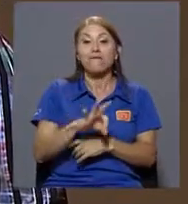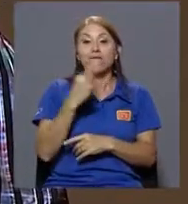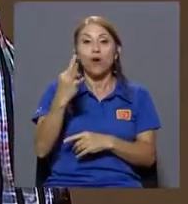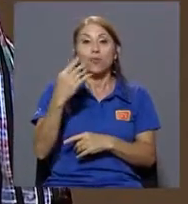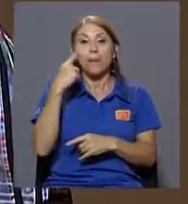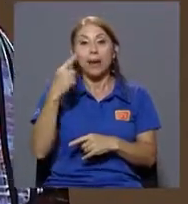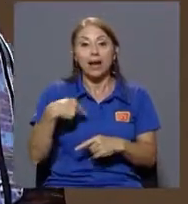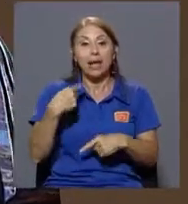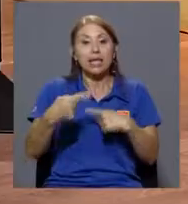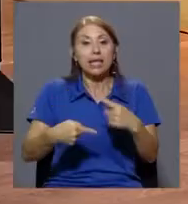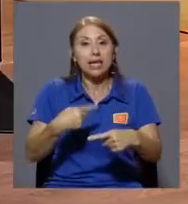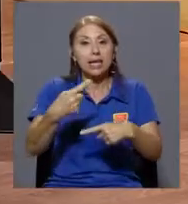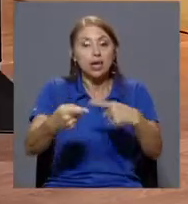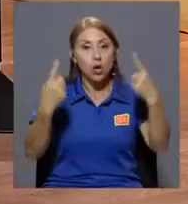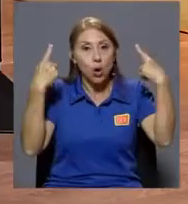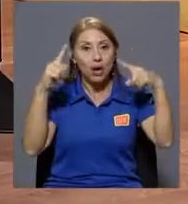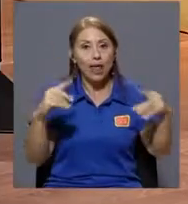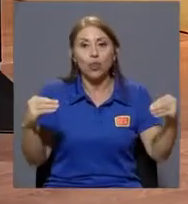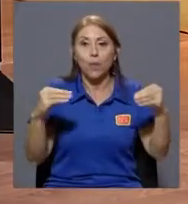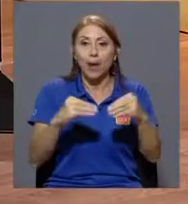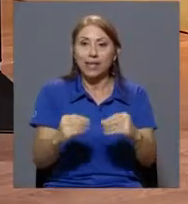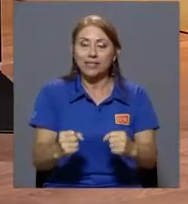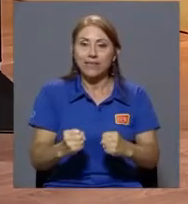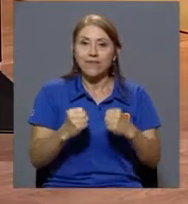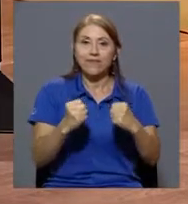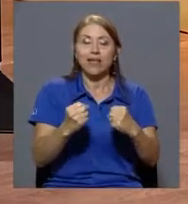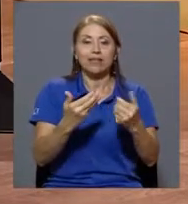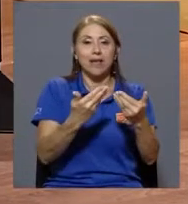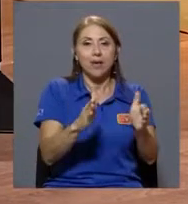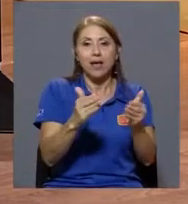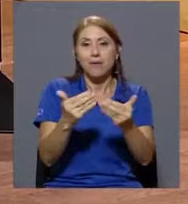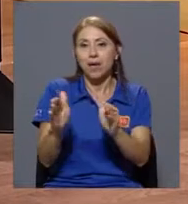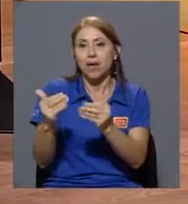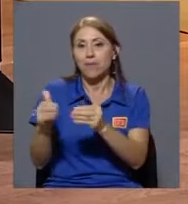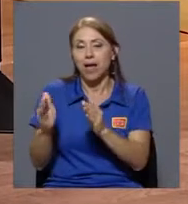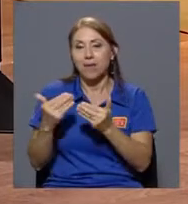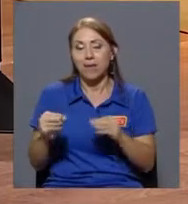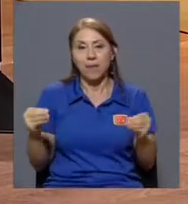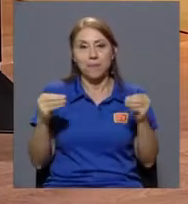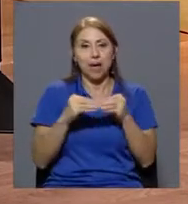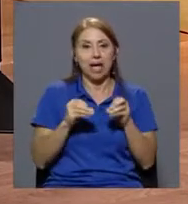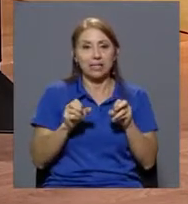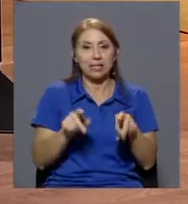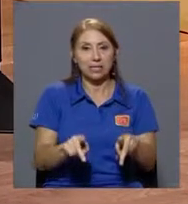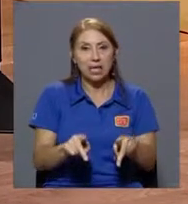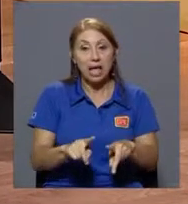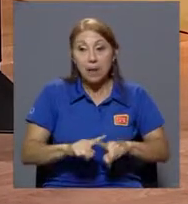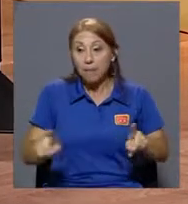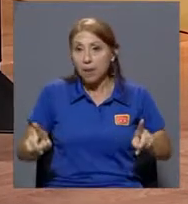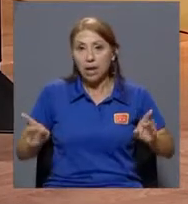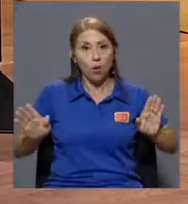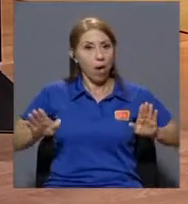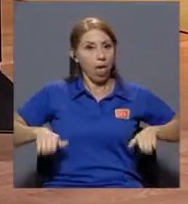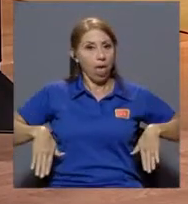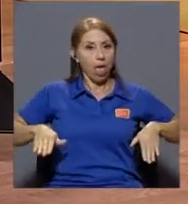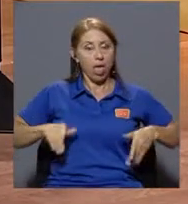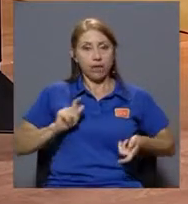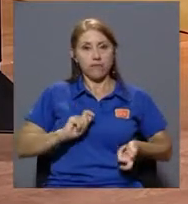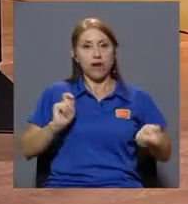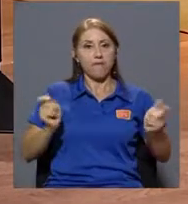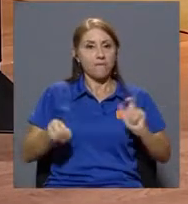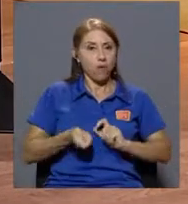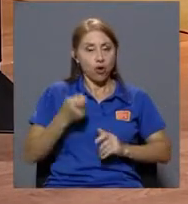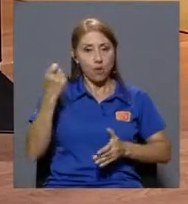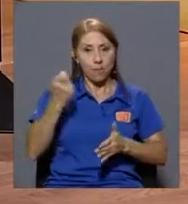de sostenibilidad se abren y son más. Pero sin la reforma, lo que podría